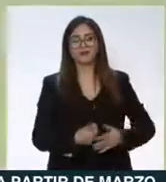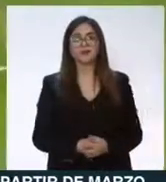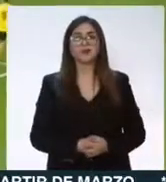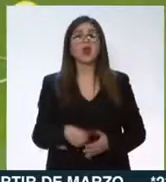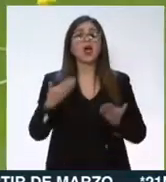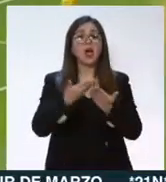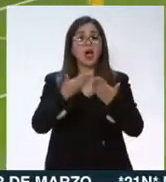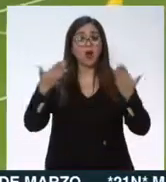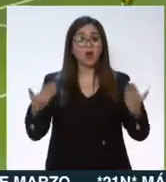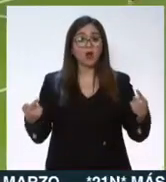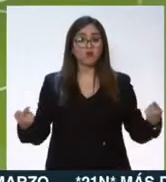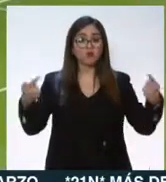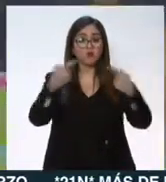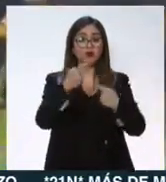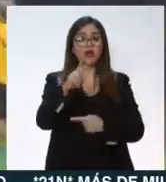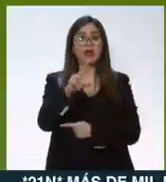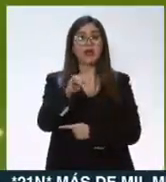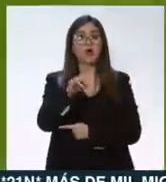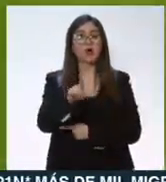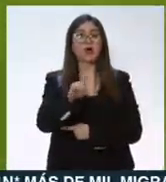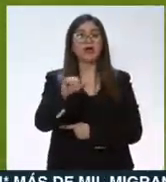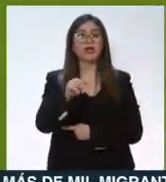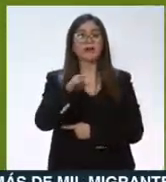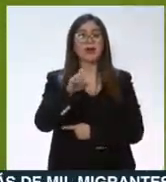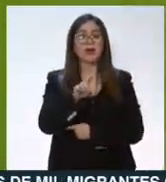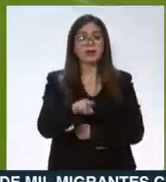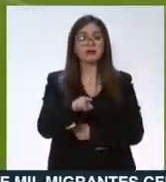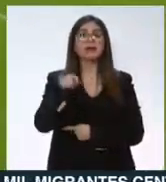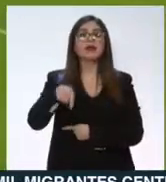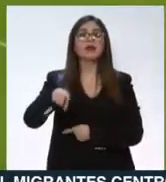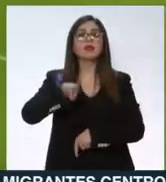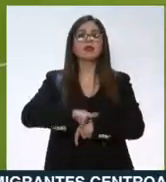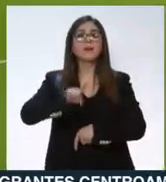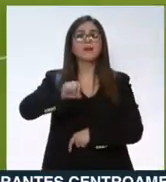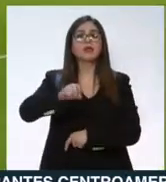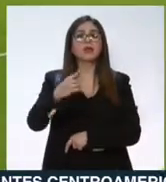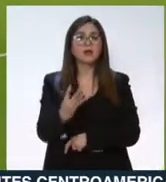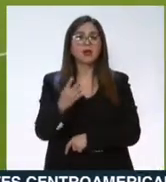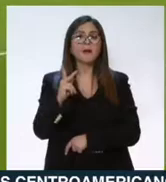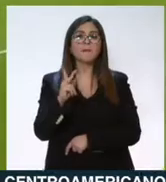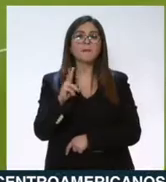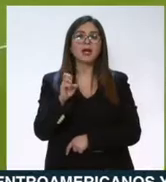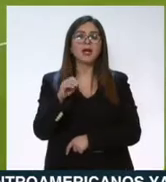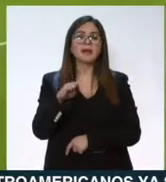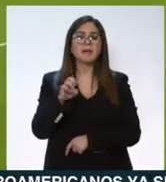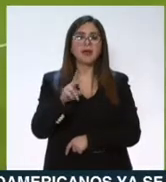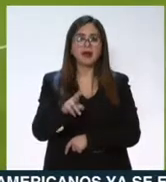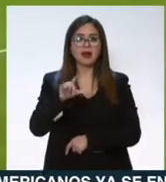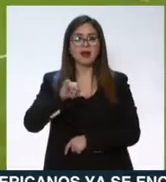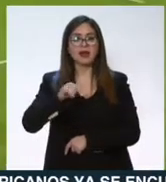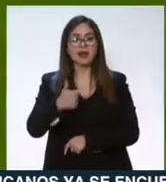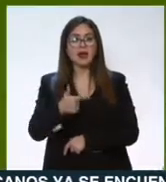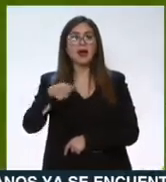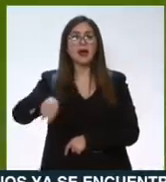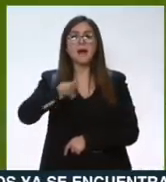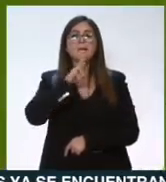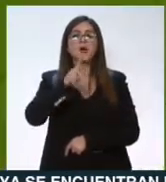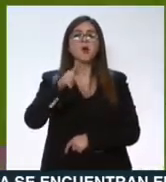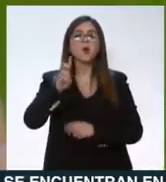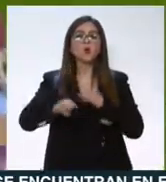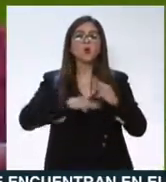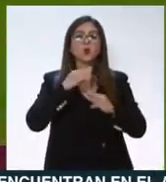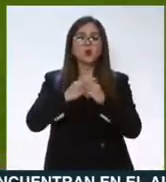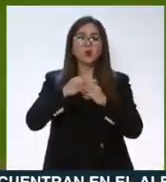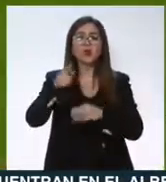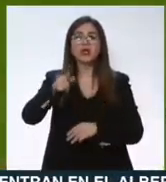los mexicanos. Raúl Jiménez, hoy en la jornada número 24 de la Premier League, la mejor del mundo. El